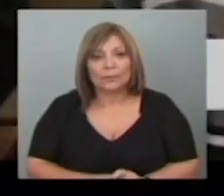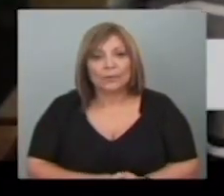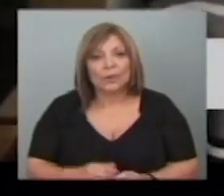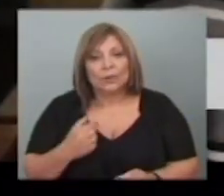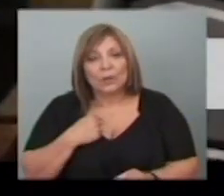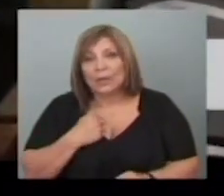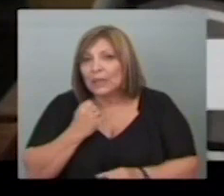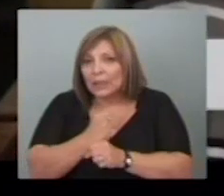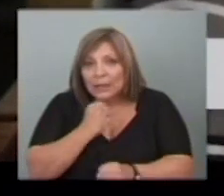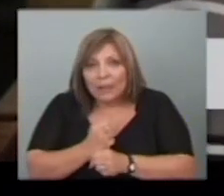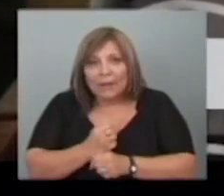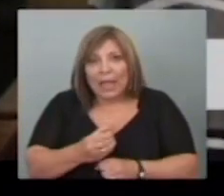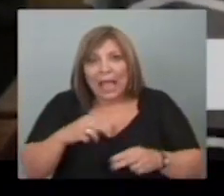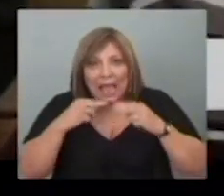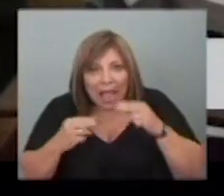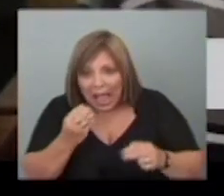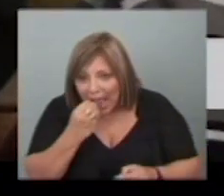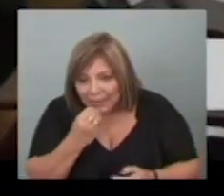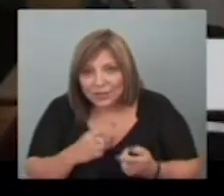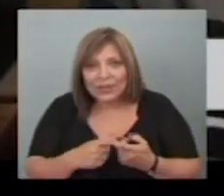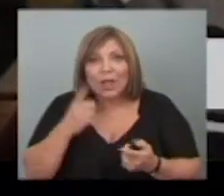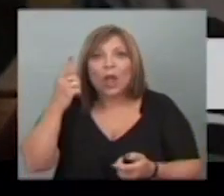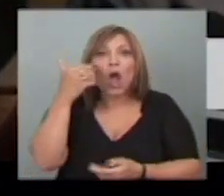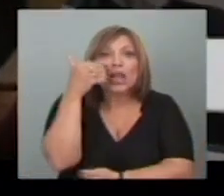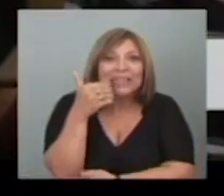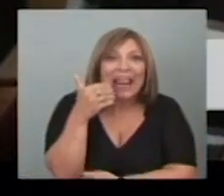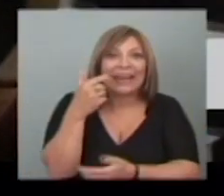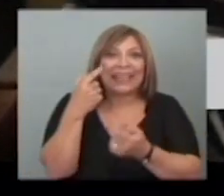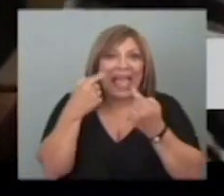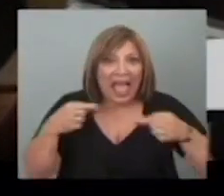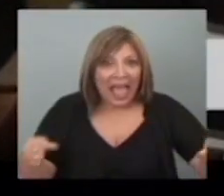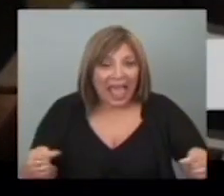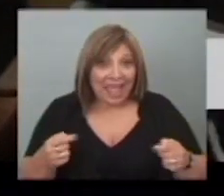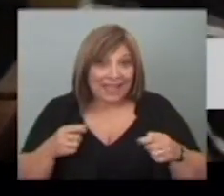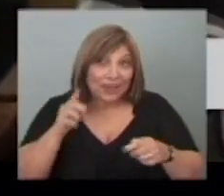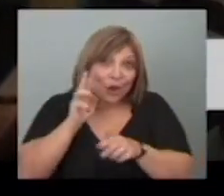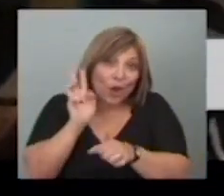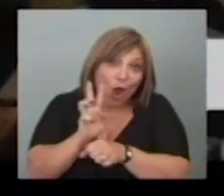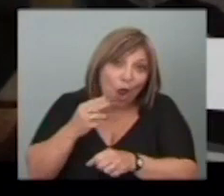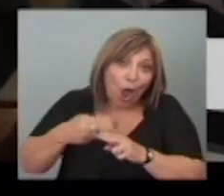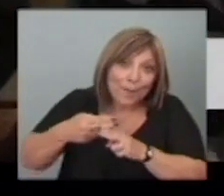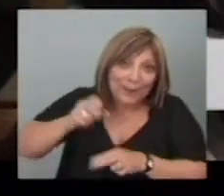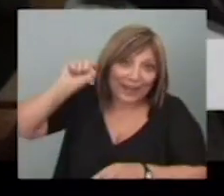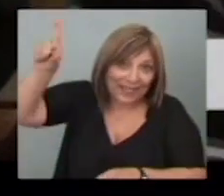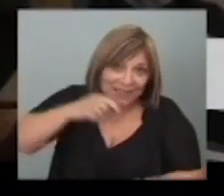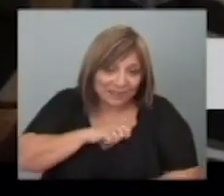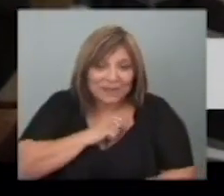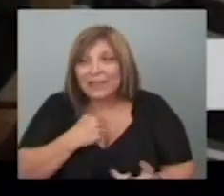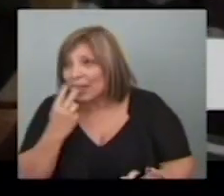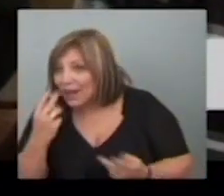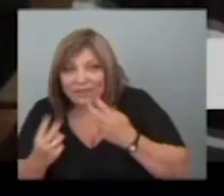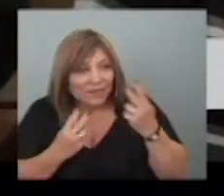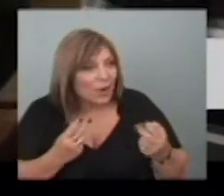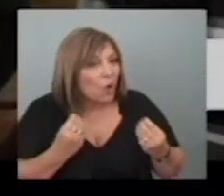Yo trabajé siempre en la gastronomía, ¿no? Lo que allá se llama hostelería, y bueno, dije, bueno, y ser un poco aventurero, a ver cómo era, conocer otros